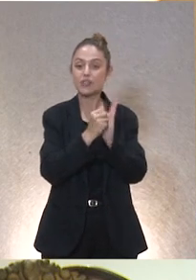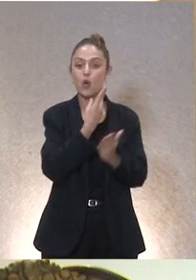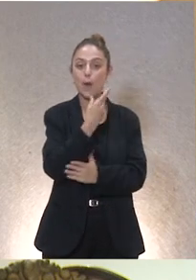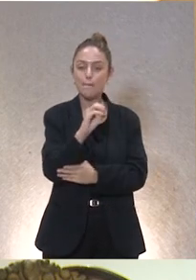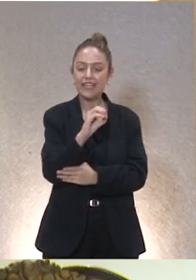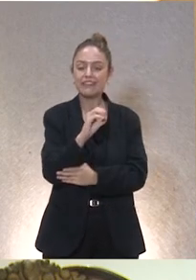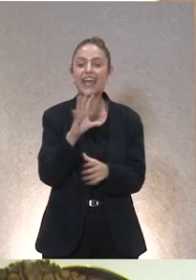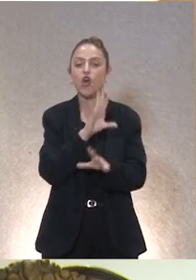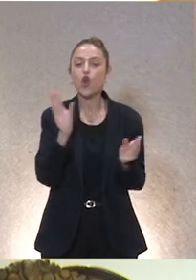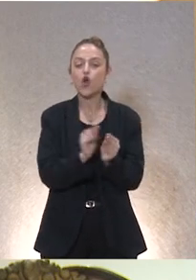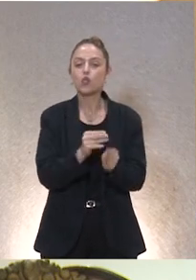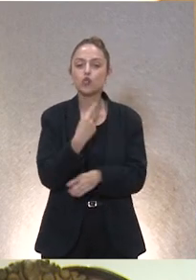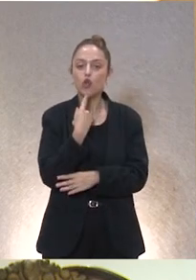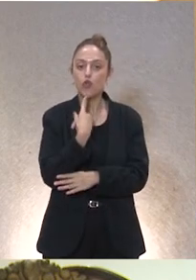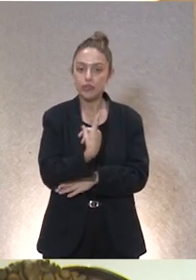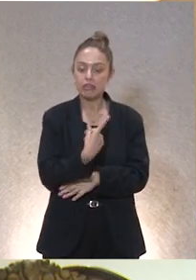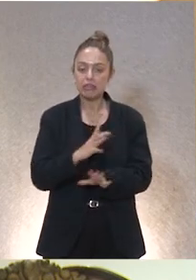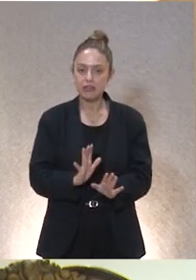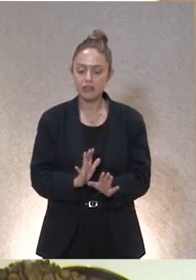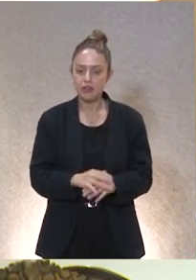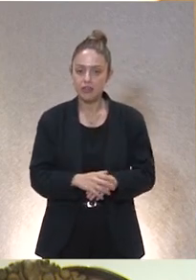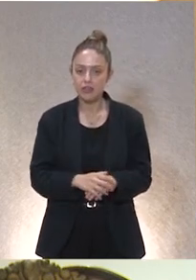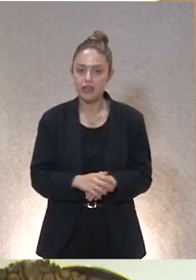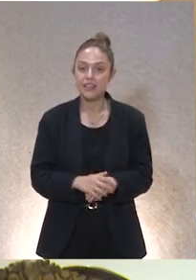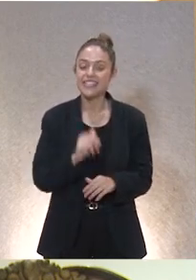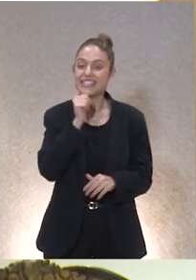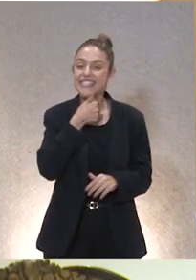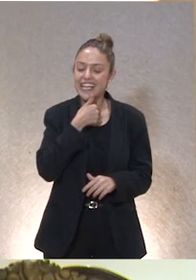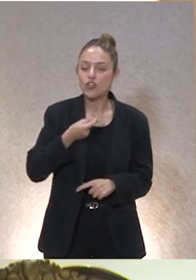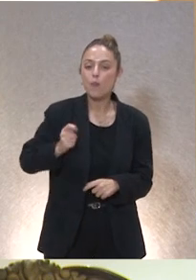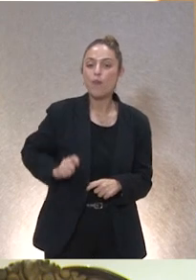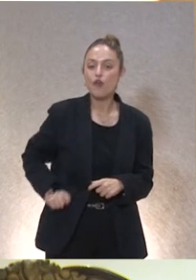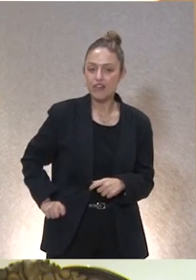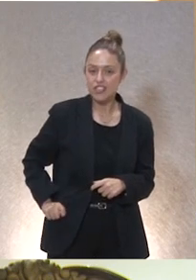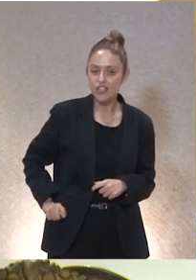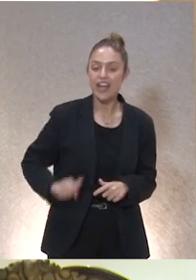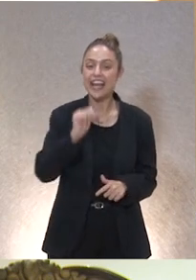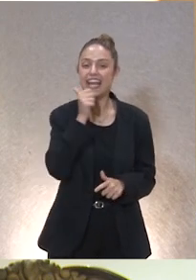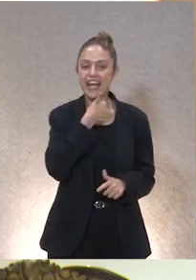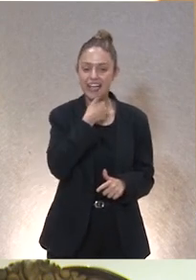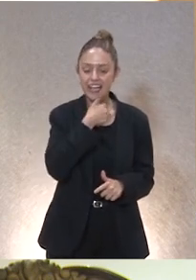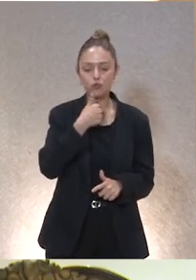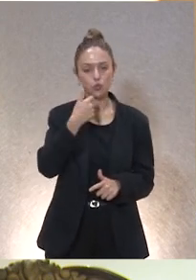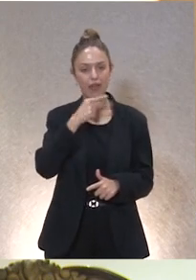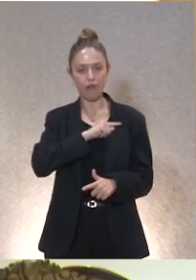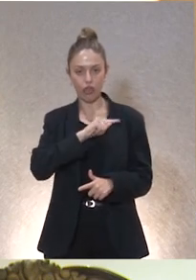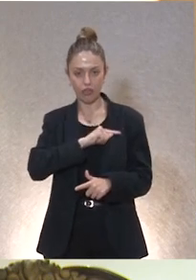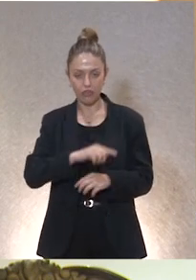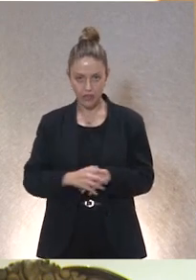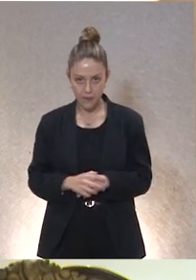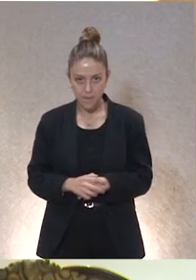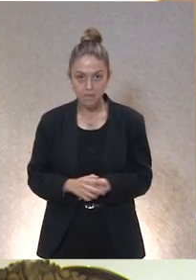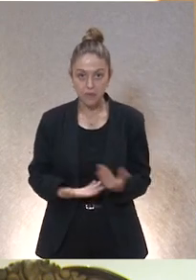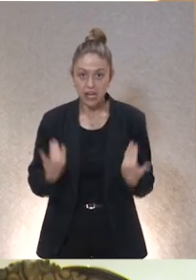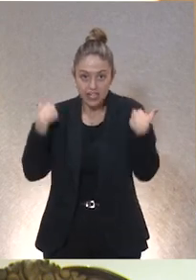en cuyas conclusiones Existen dos derechos el secreto profesional y la cláusula de conciencia eh es una